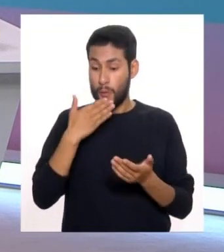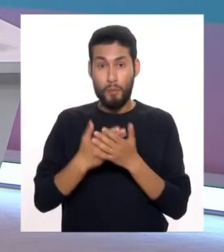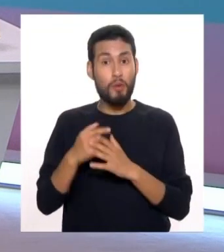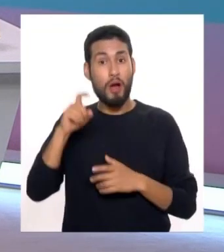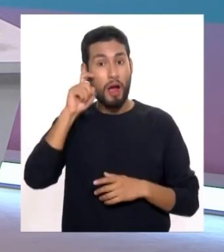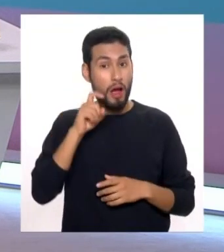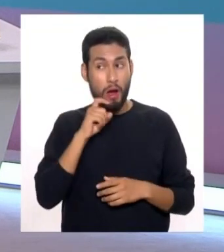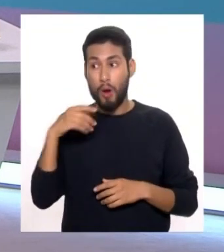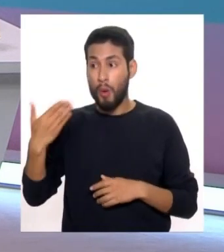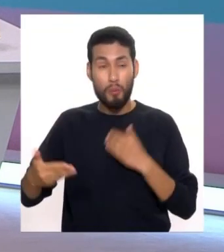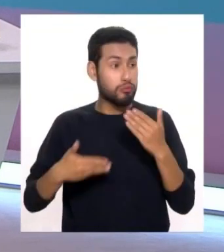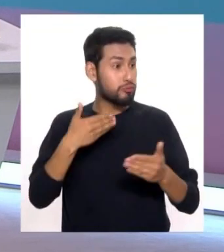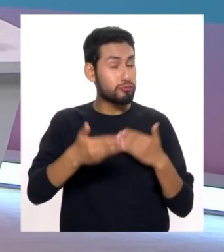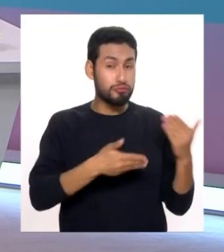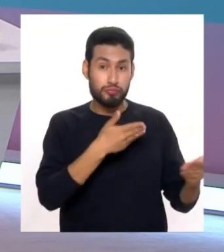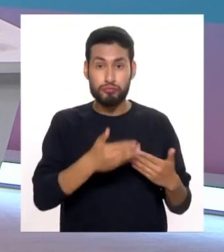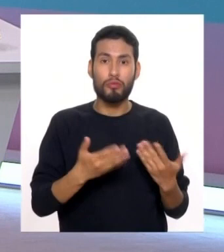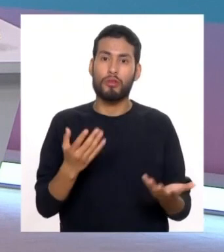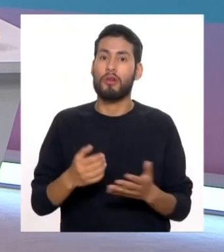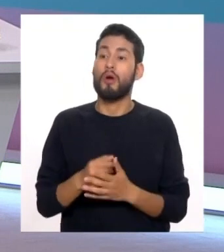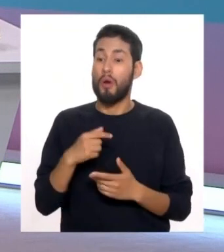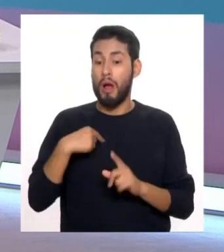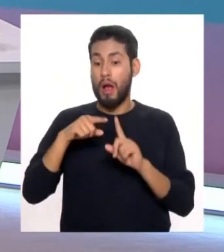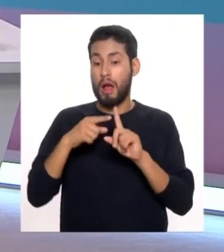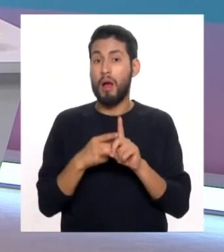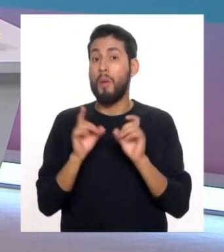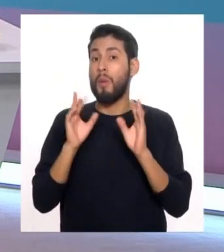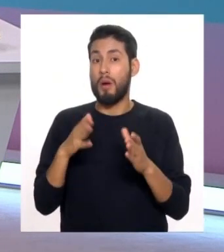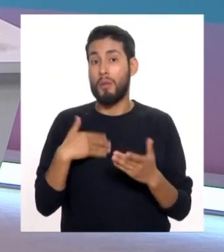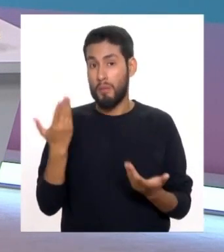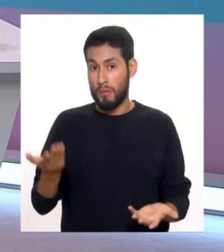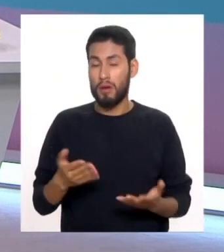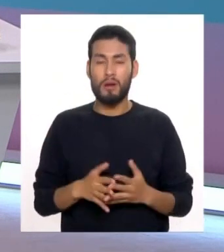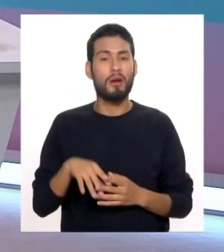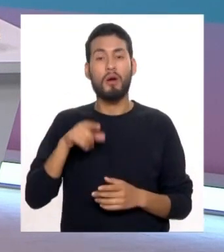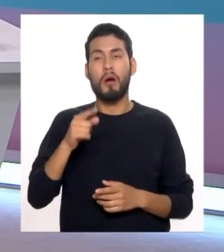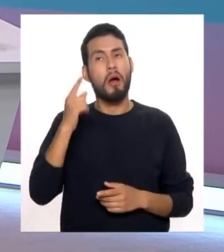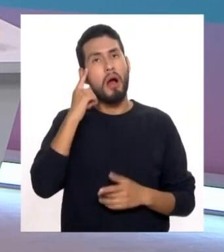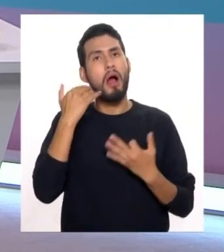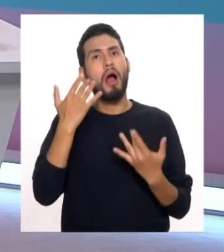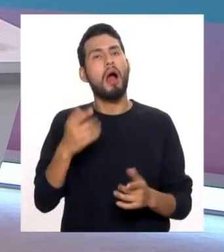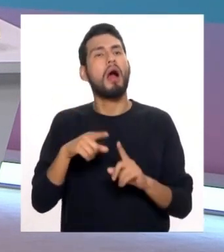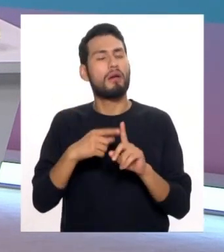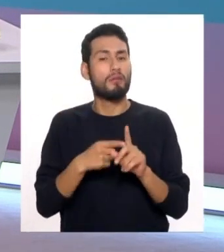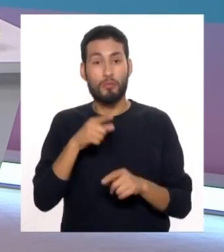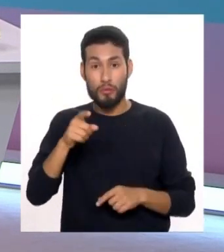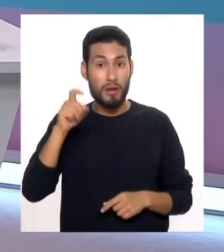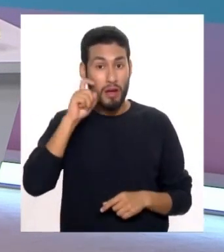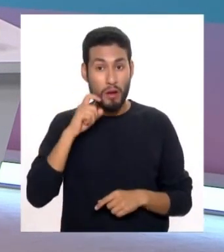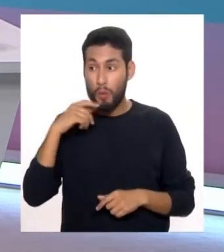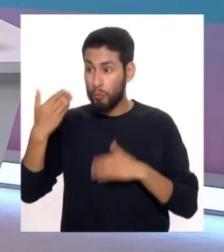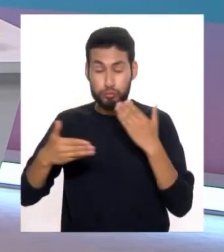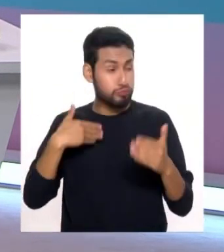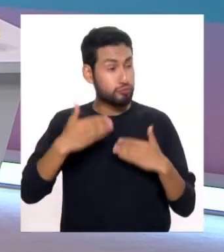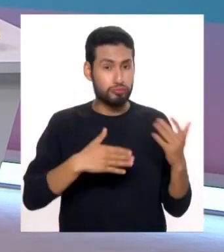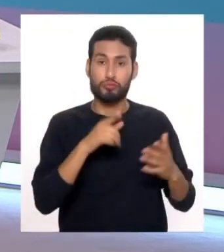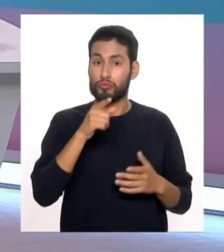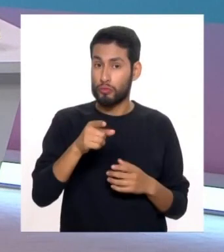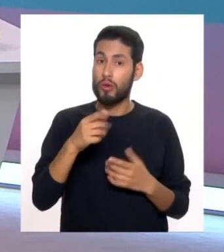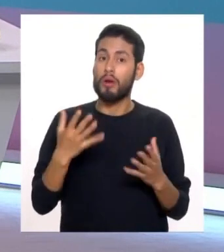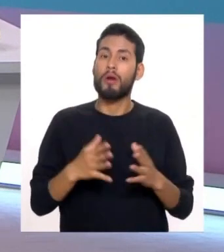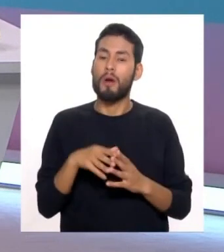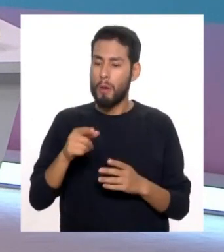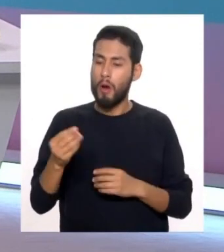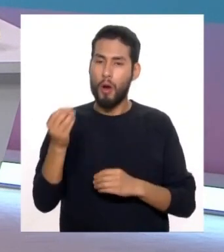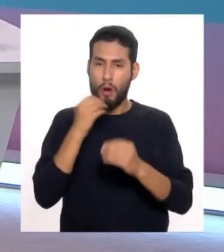el riesgo de un embarazo es inminente. Entonces, no esperes a estar embarazada. Si tú eres sexualmente activa, toma tu complejo